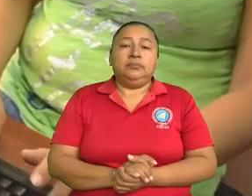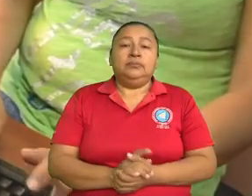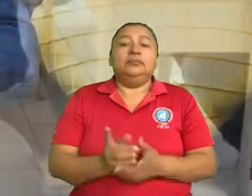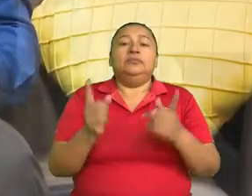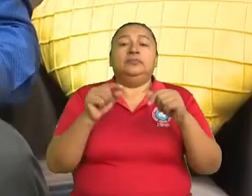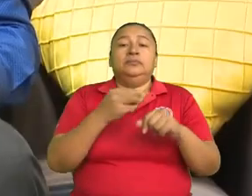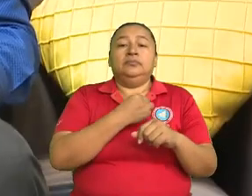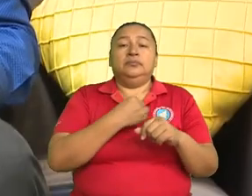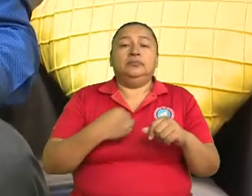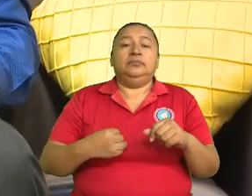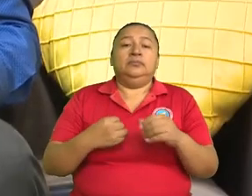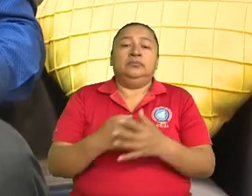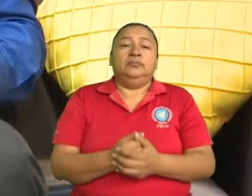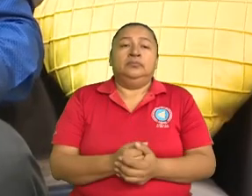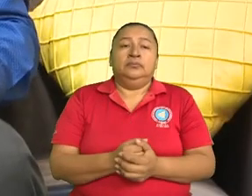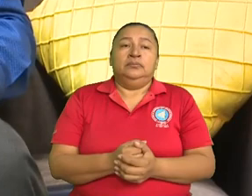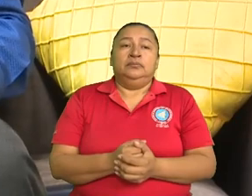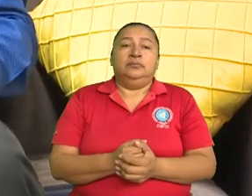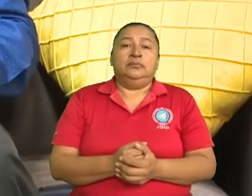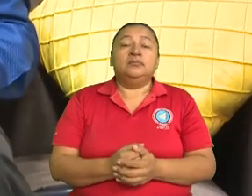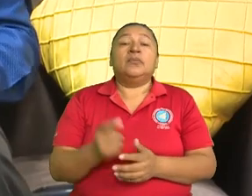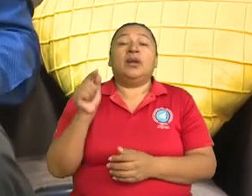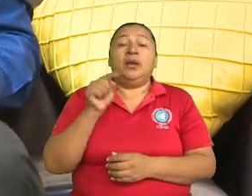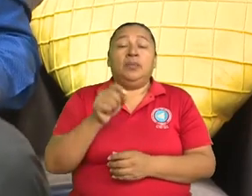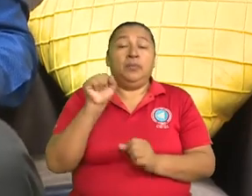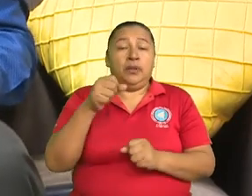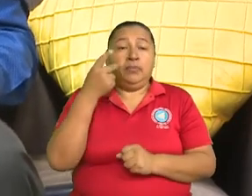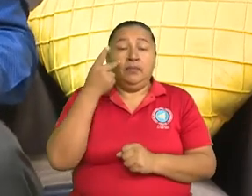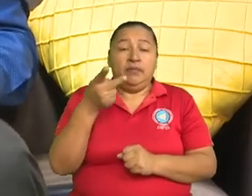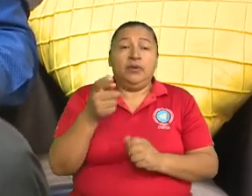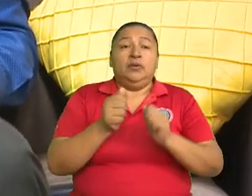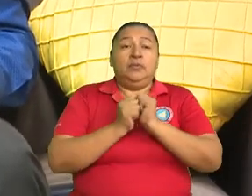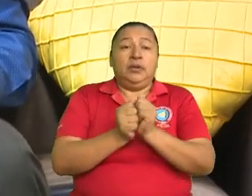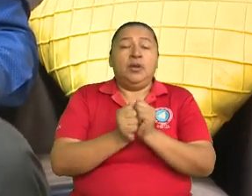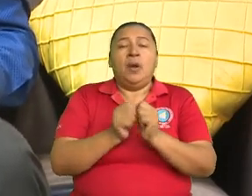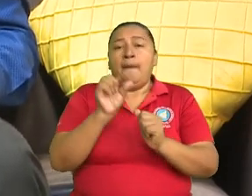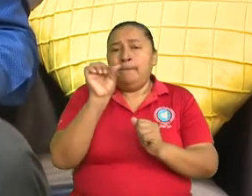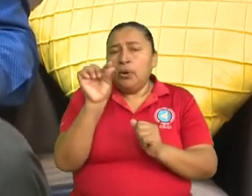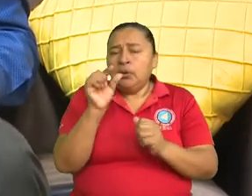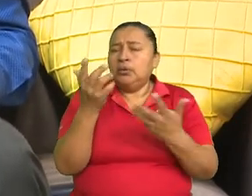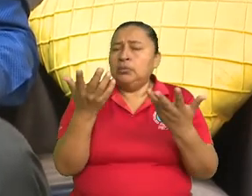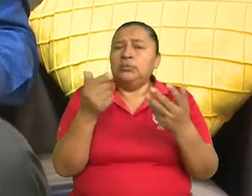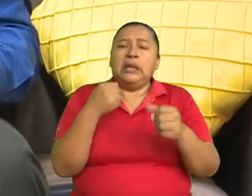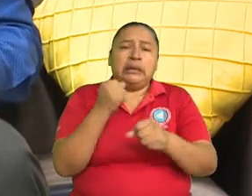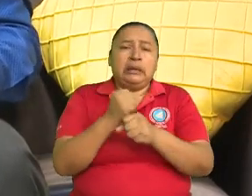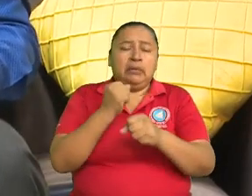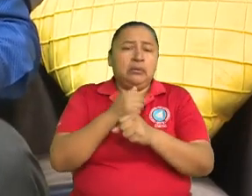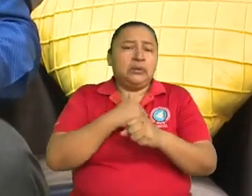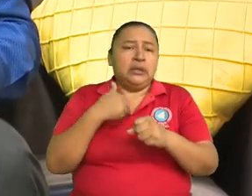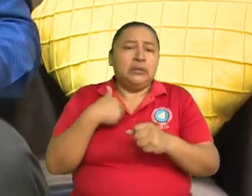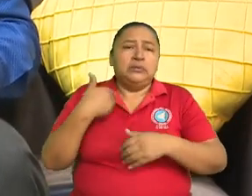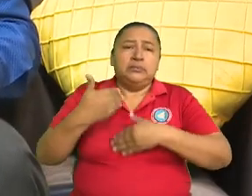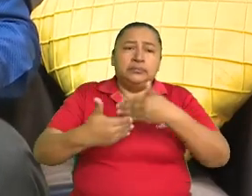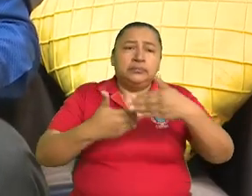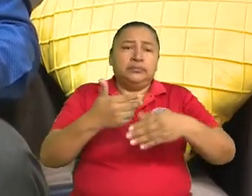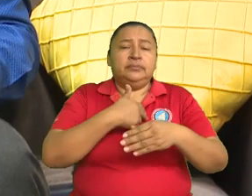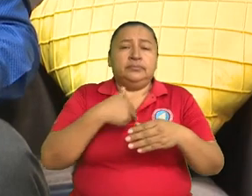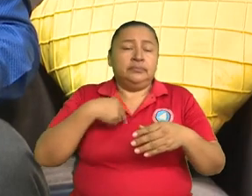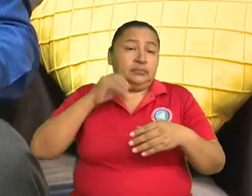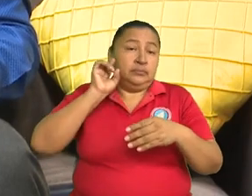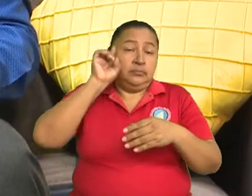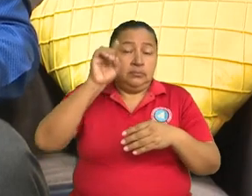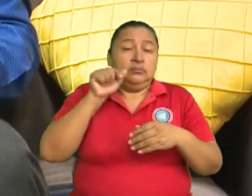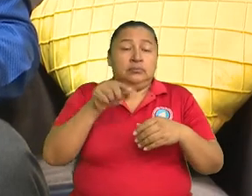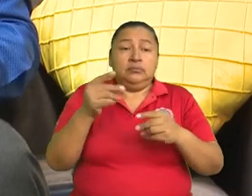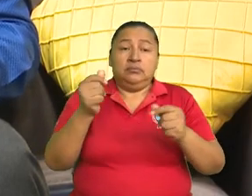de Educación trabaja... Ahí está precisamente, compañeras, pues un poquito, ¿no?, sobre ese quehacer que van a estar desarrollando dentro